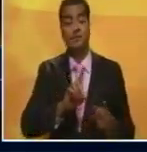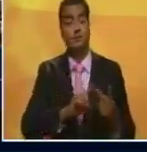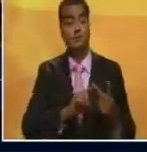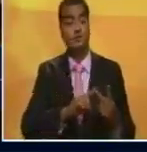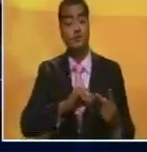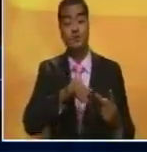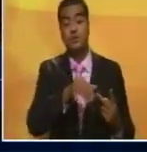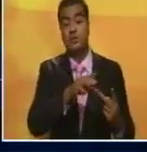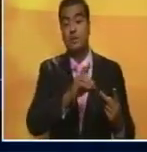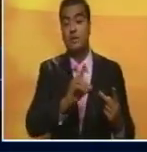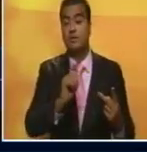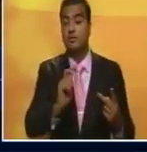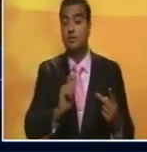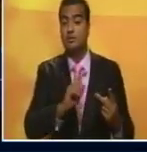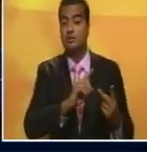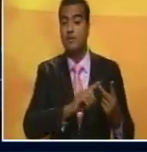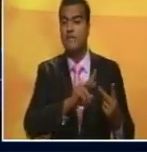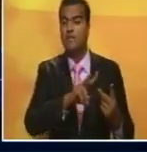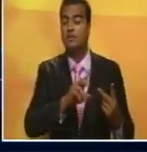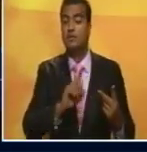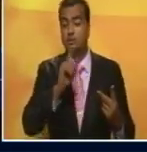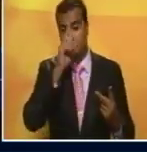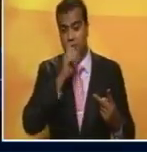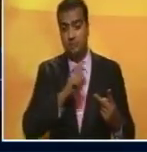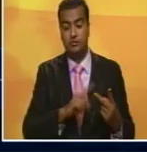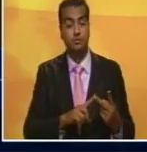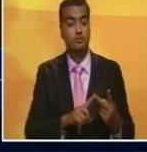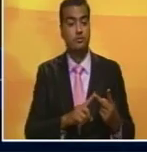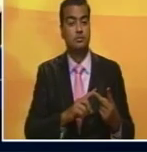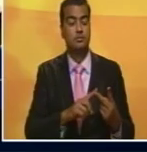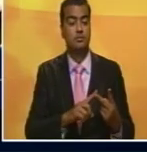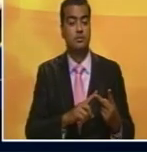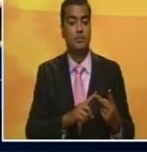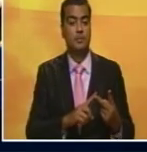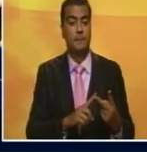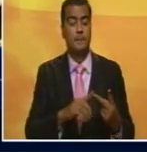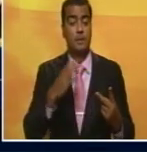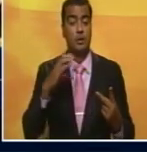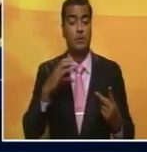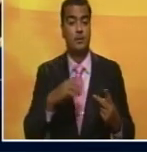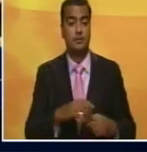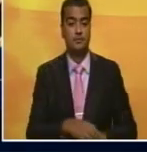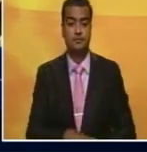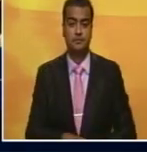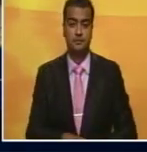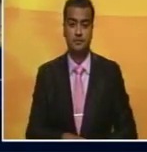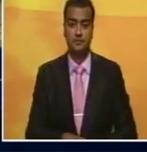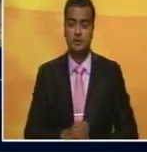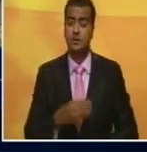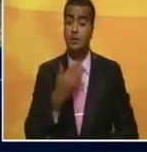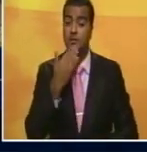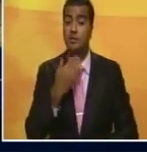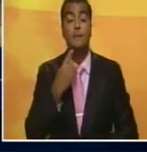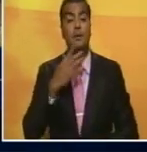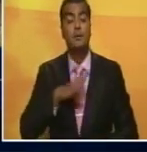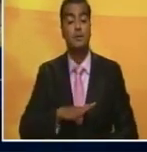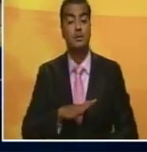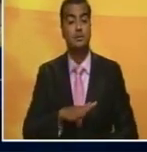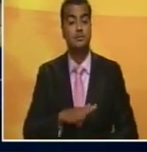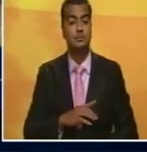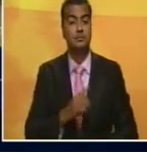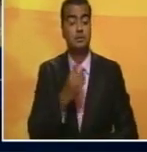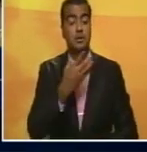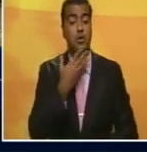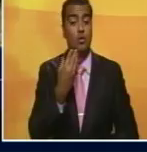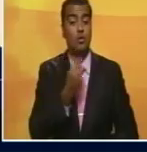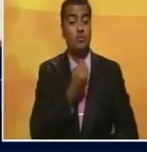como Jorman del Toro, de 21 años de edad, de nacionalidad colombiana, solicitado por la muerte reciente de